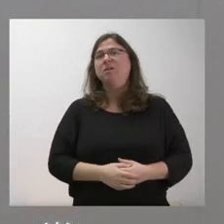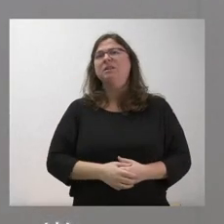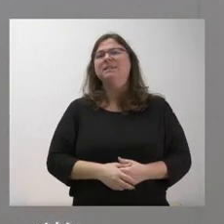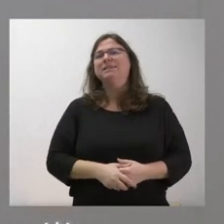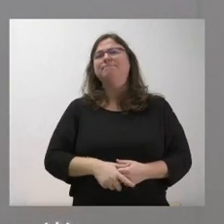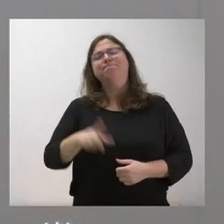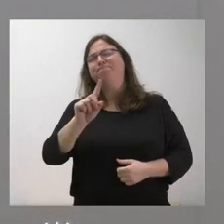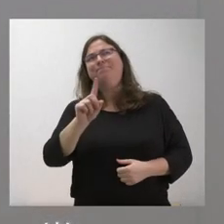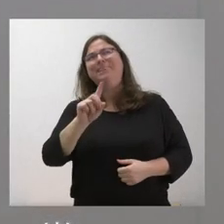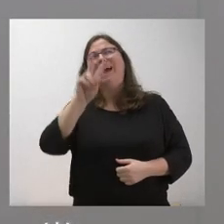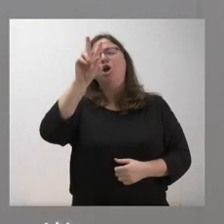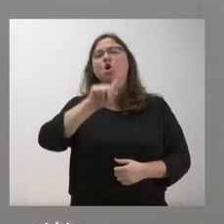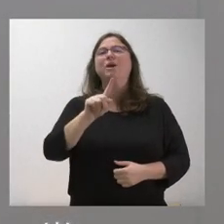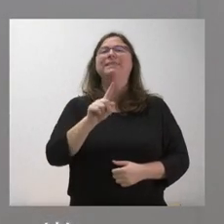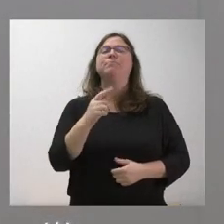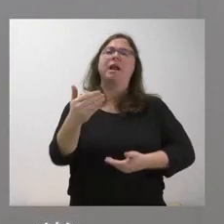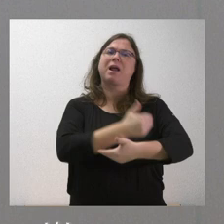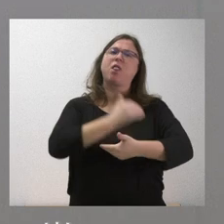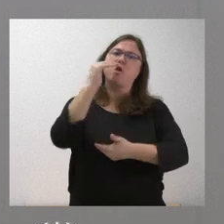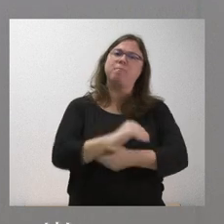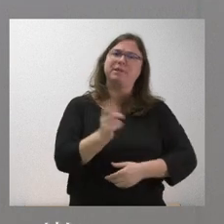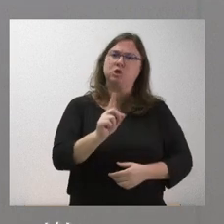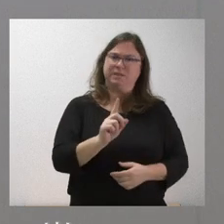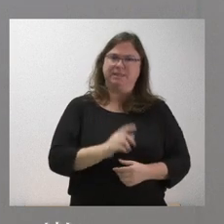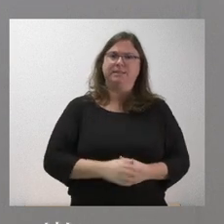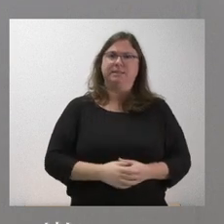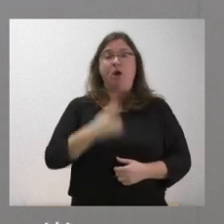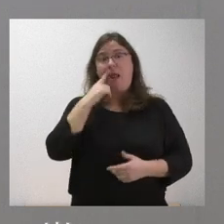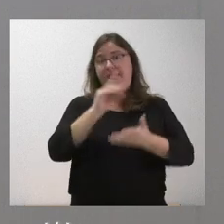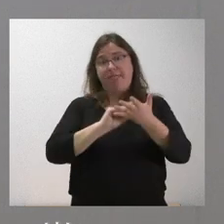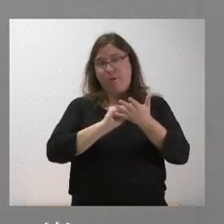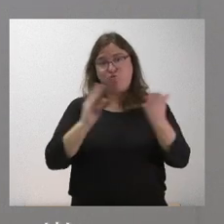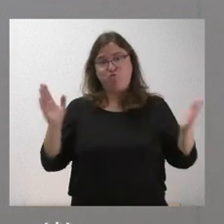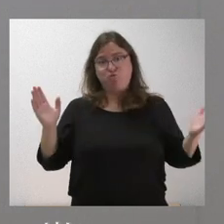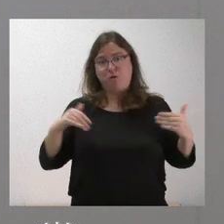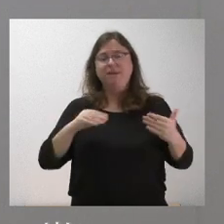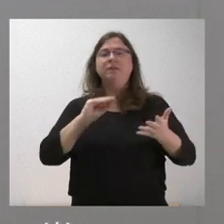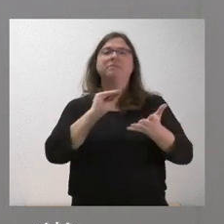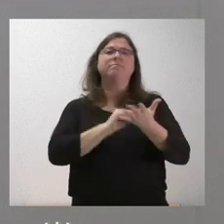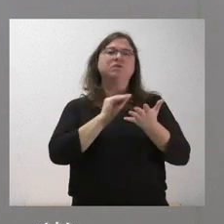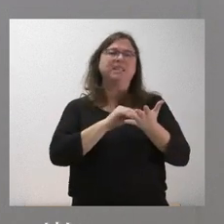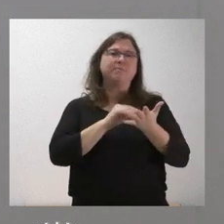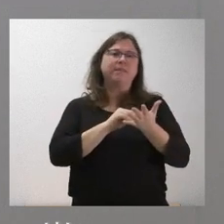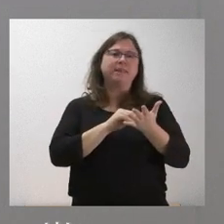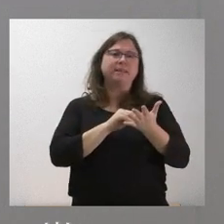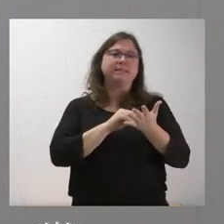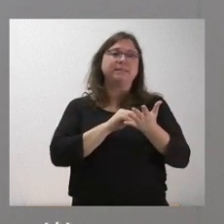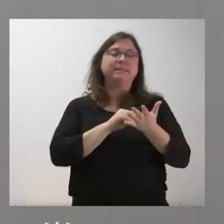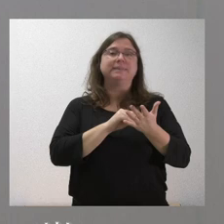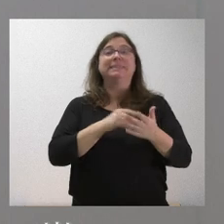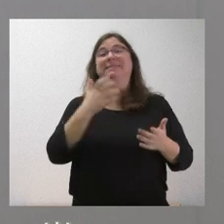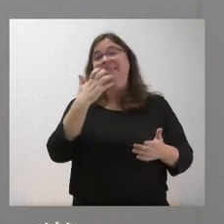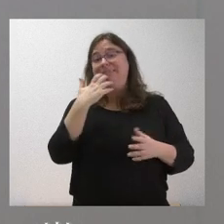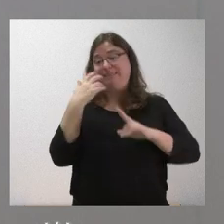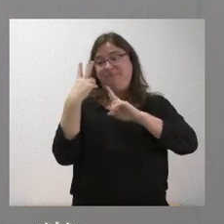es bajada de recaudación no lo tengo en este momento el dato en muchas ocasiones saben ustedes que la hipotética bajada de